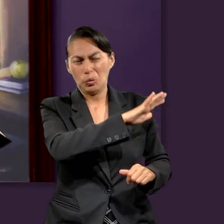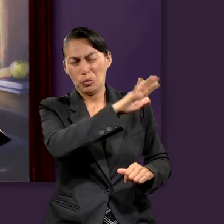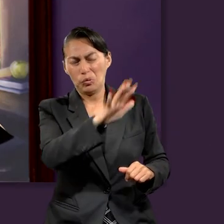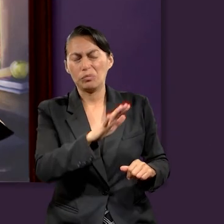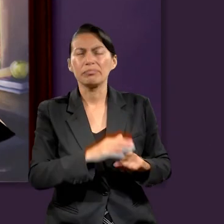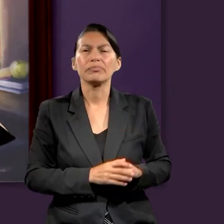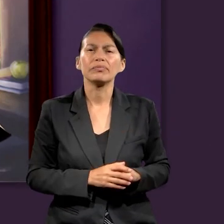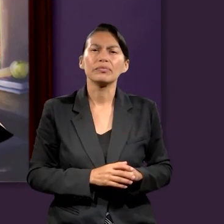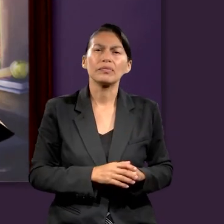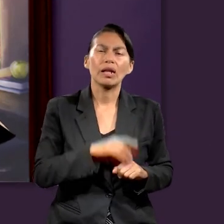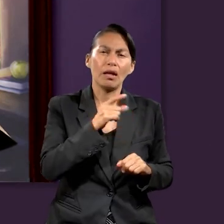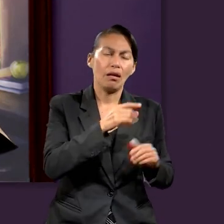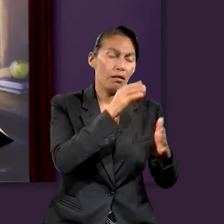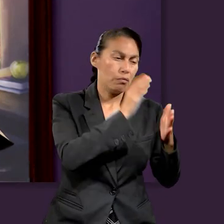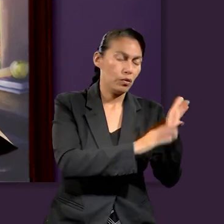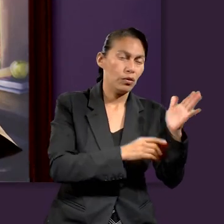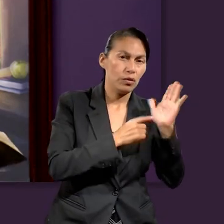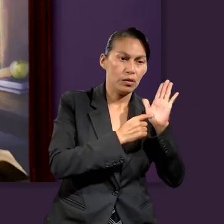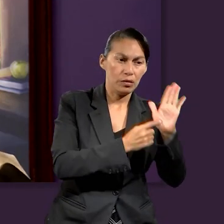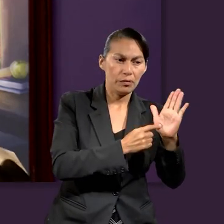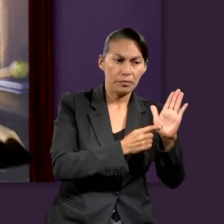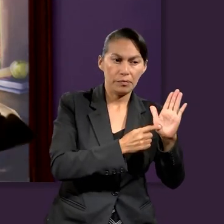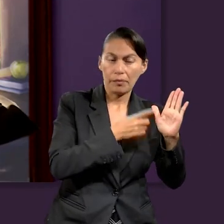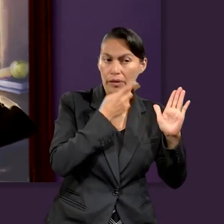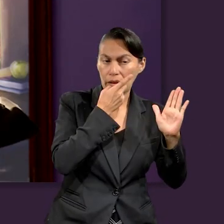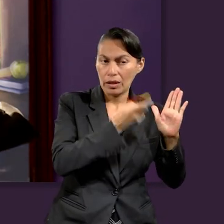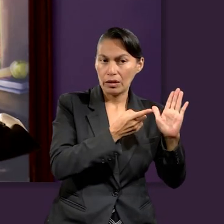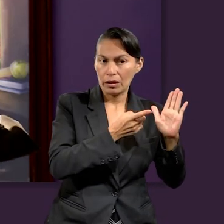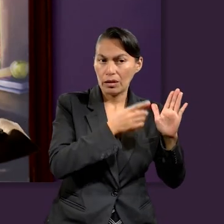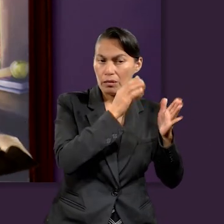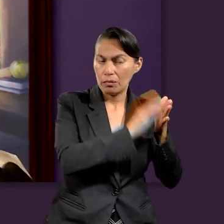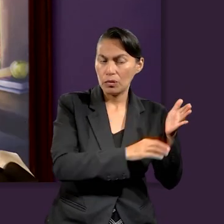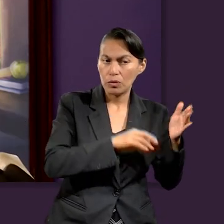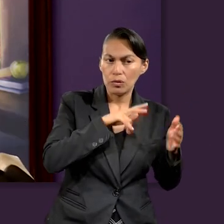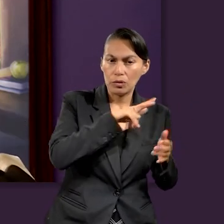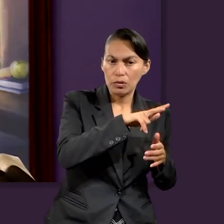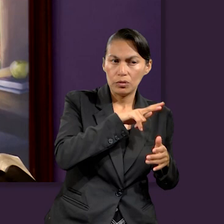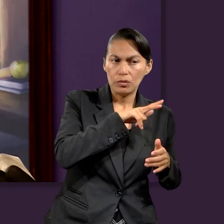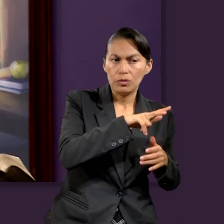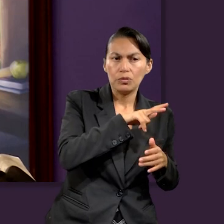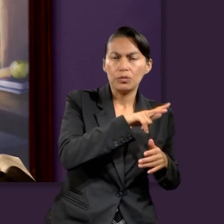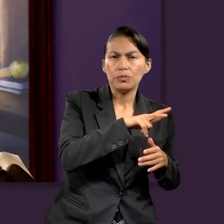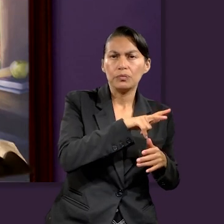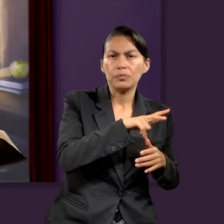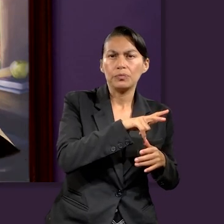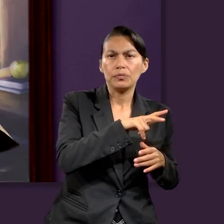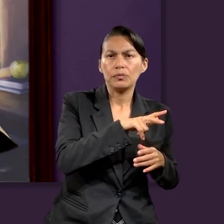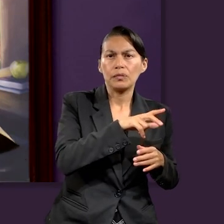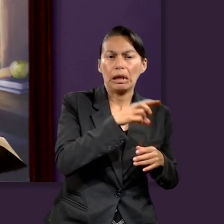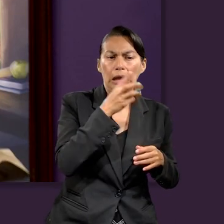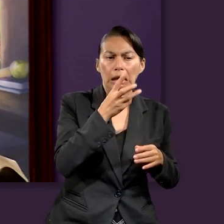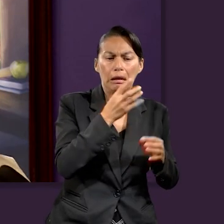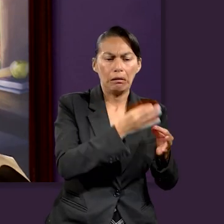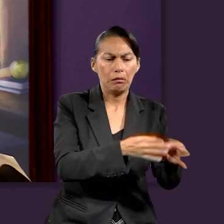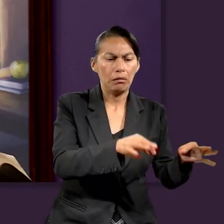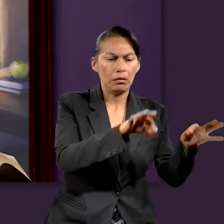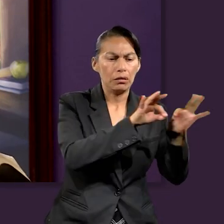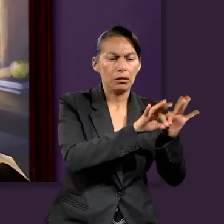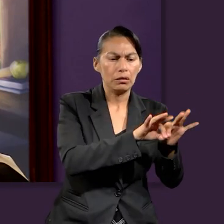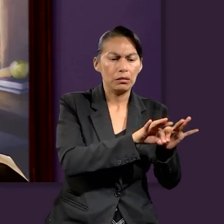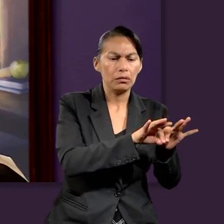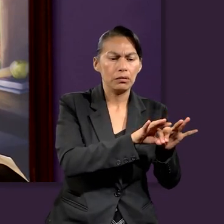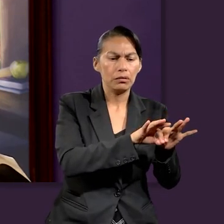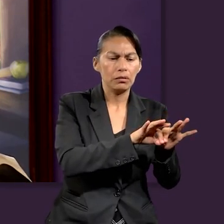En parte de este capítulo y un poquito también del capítulo 18, hay tres puntos muy importantes que me gustaría